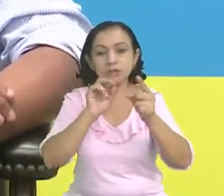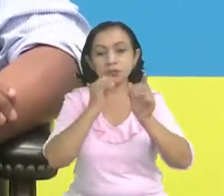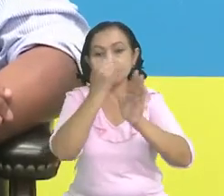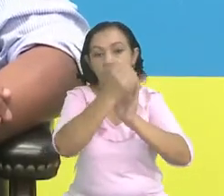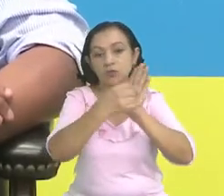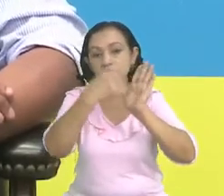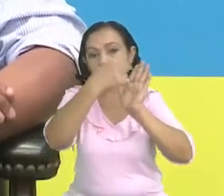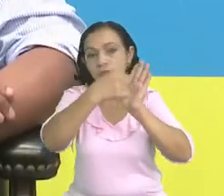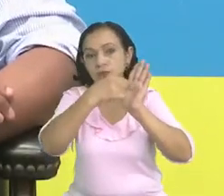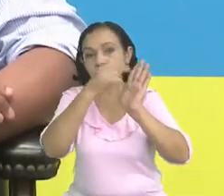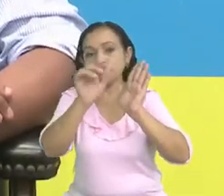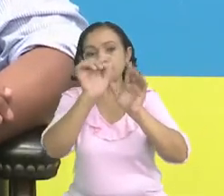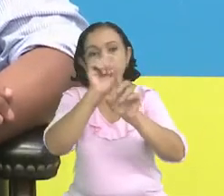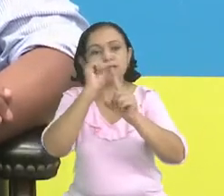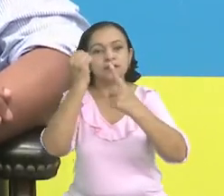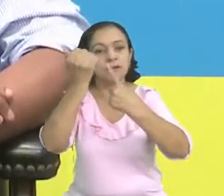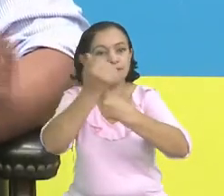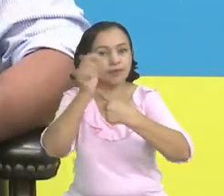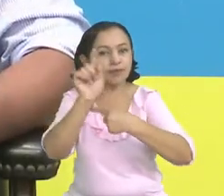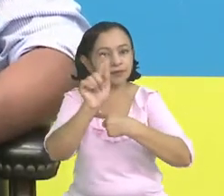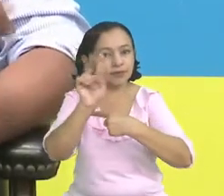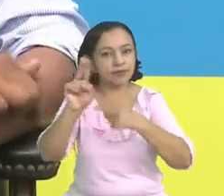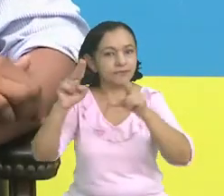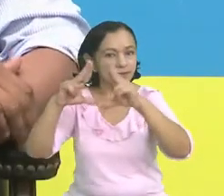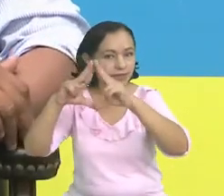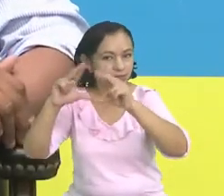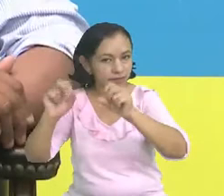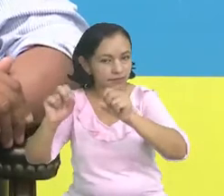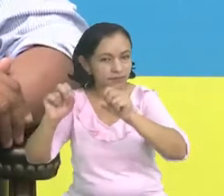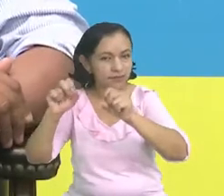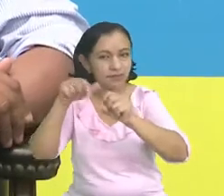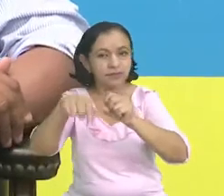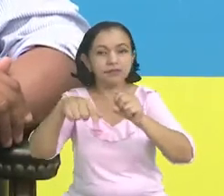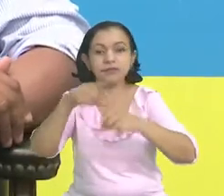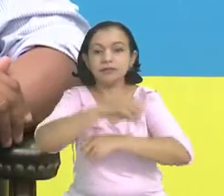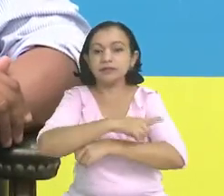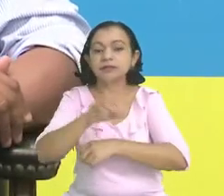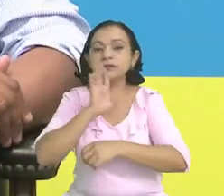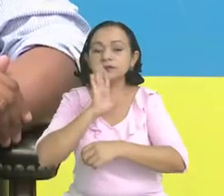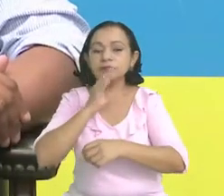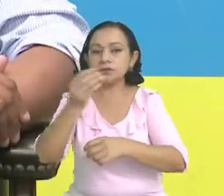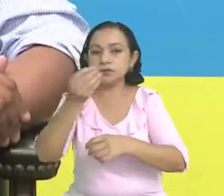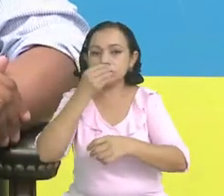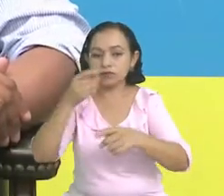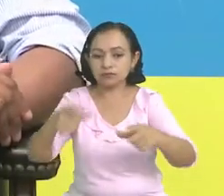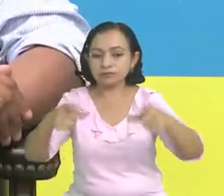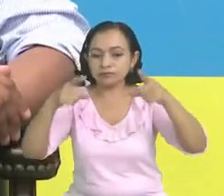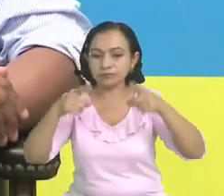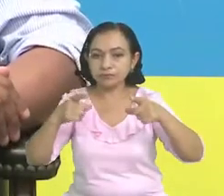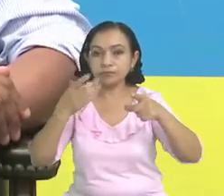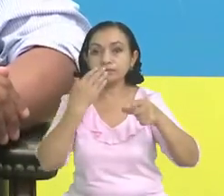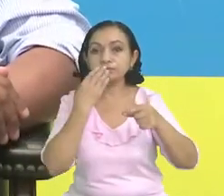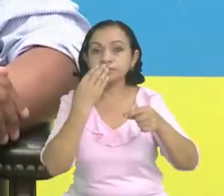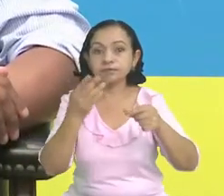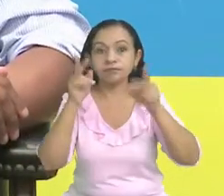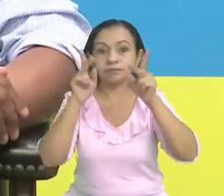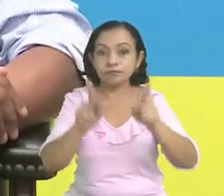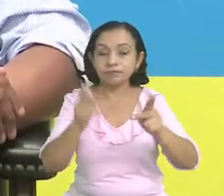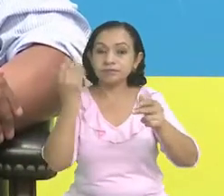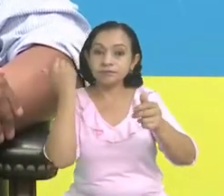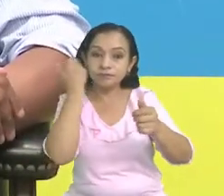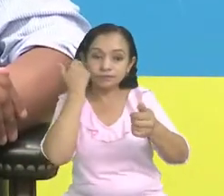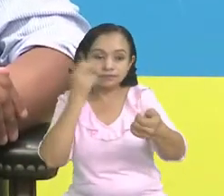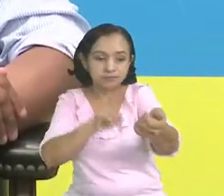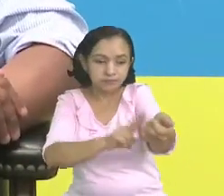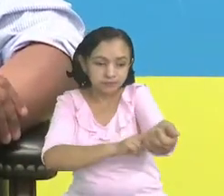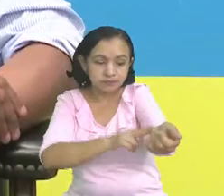YouTube aparecemos como Asamblea TVNIC. El día de hoy estamos hablando sobre la alimentación adecuada en pacientes crónicos. Un